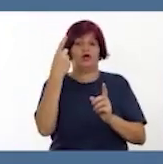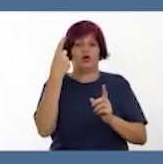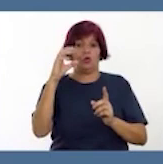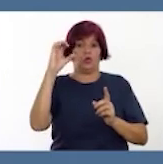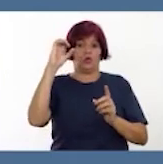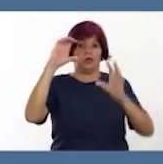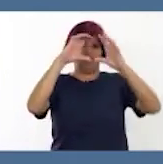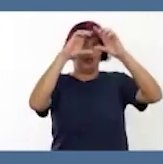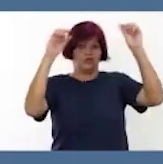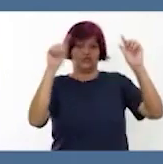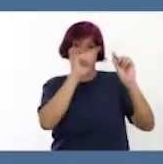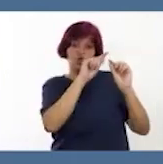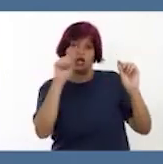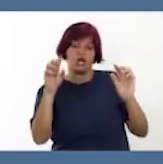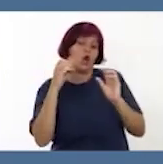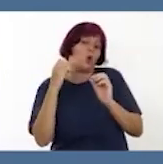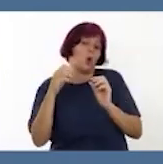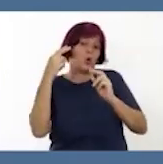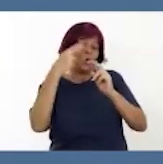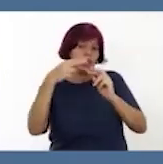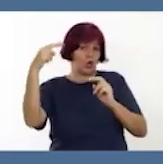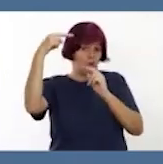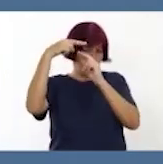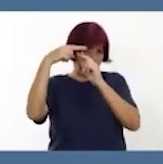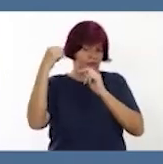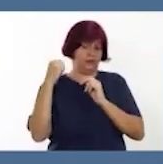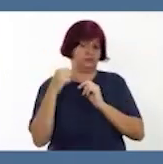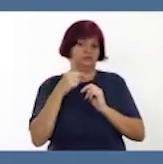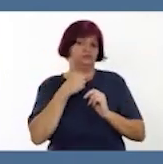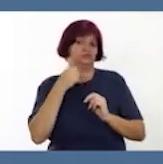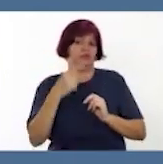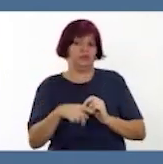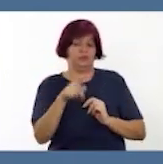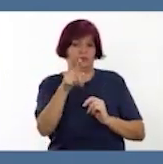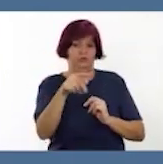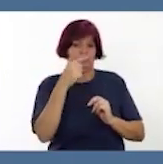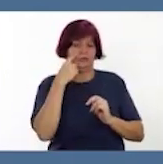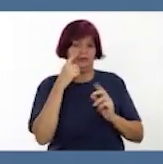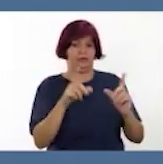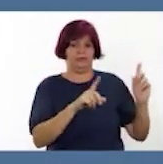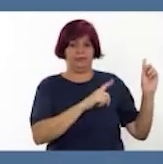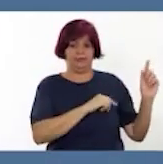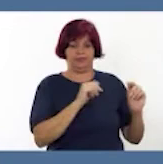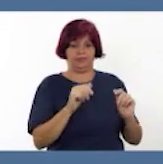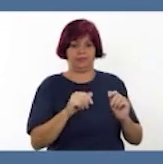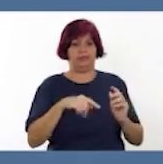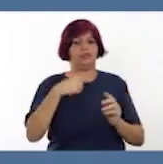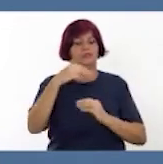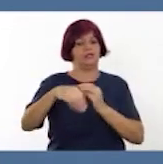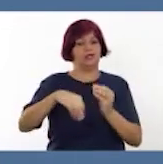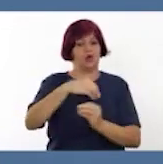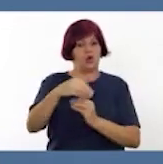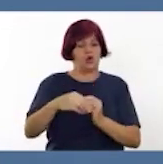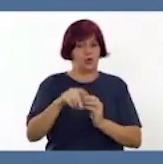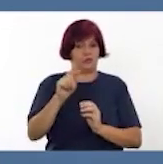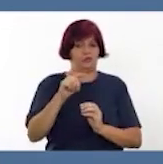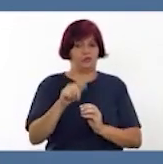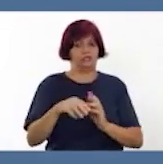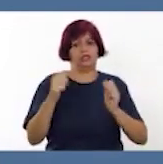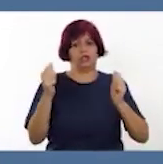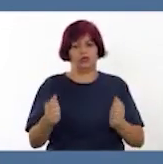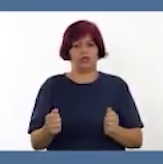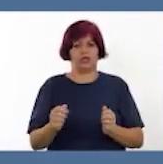y llevándolo a una ecuación lineal o a una ecuación cuadrática. Aquí tenemos un ejemplo de ella, donde después de hacer